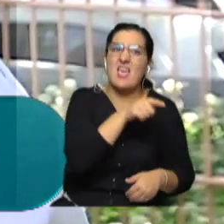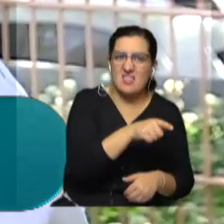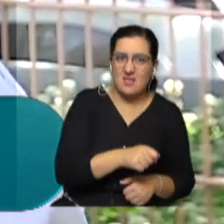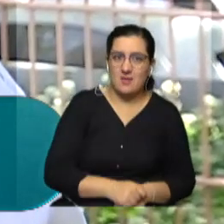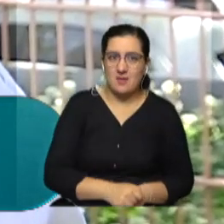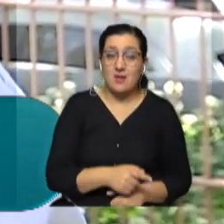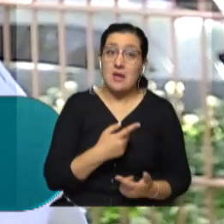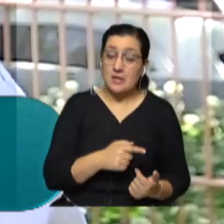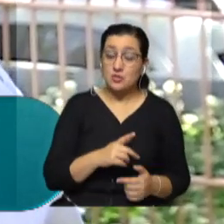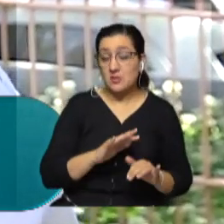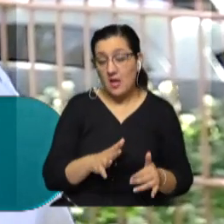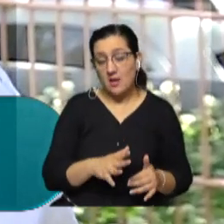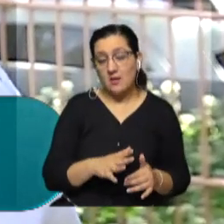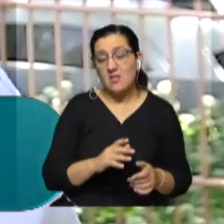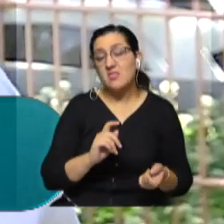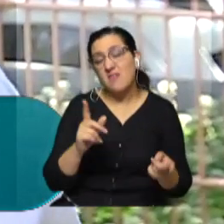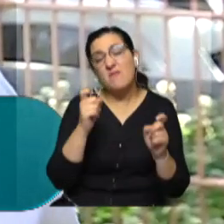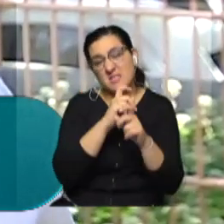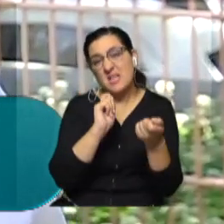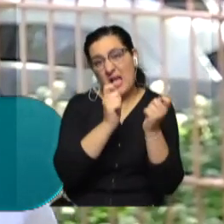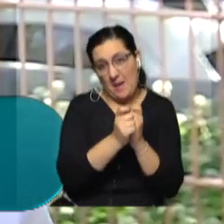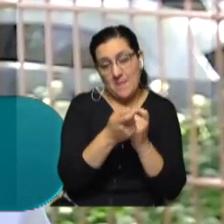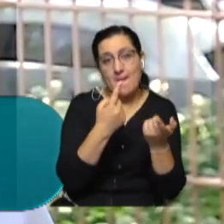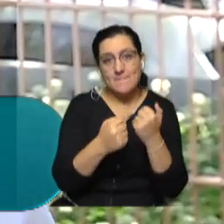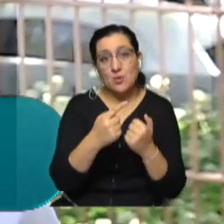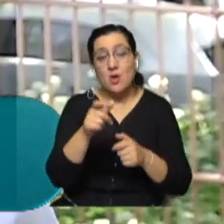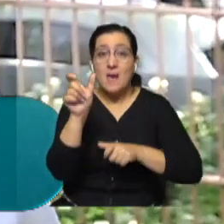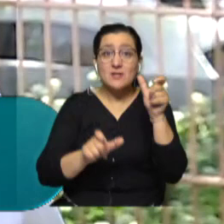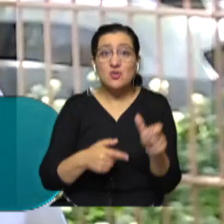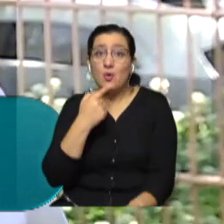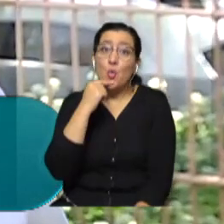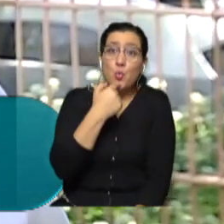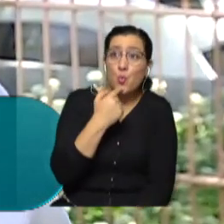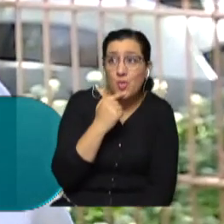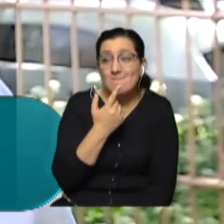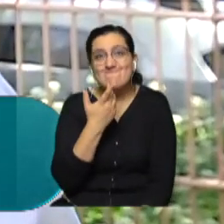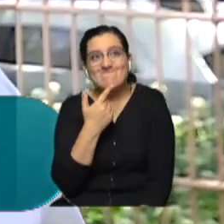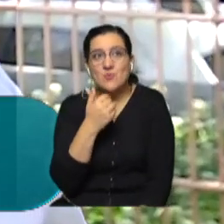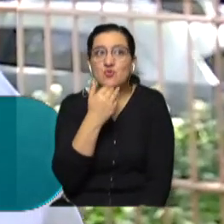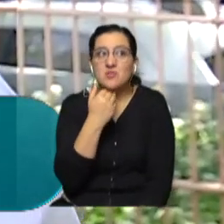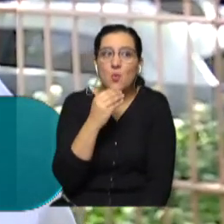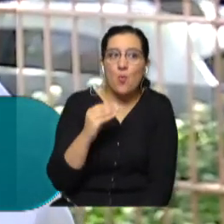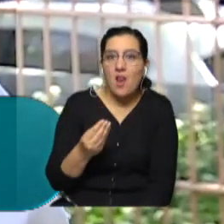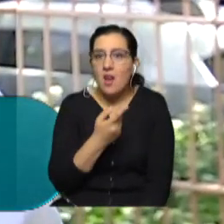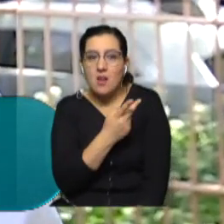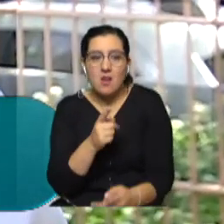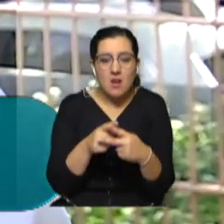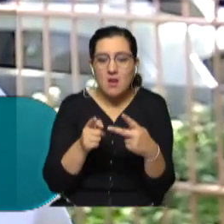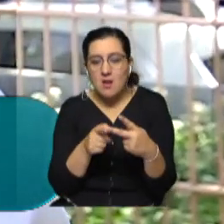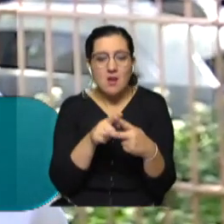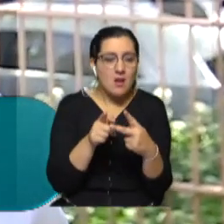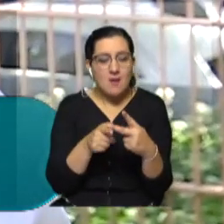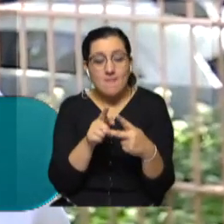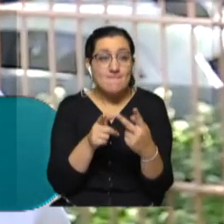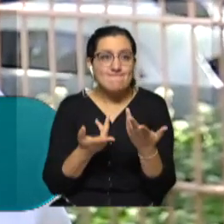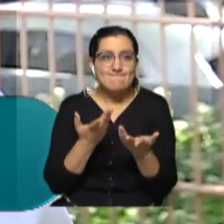el escenario de que personas que no tienen una preferencia se declinen por uno de los candidatos, o que, por